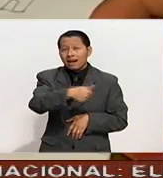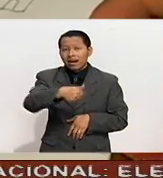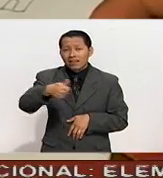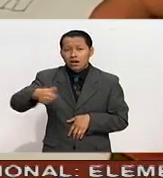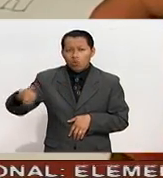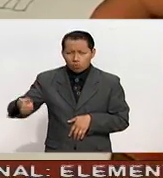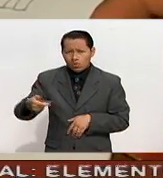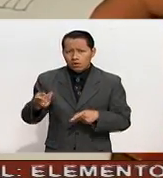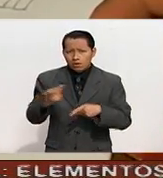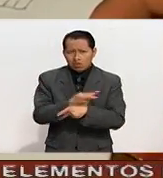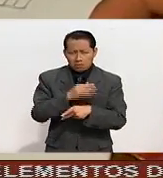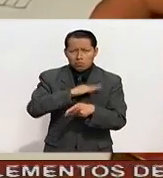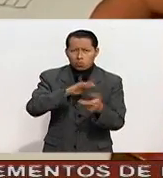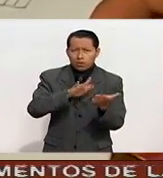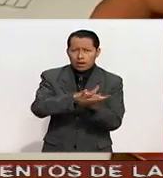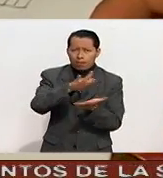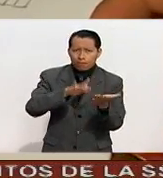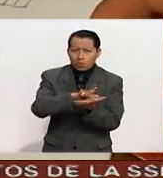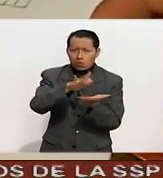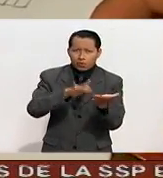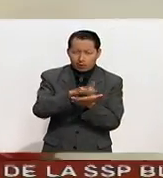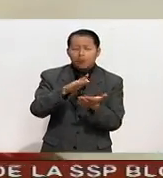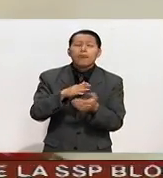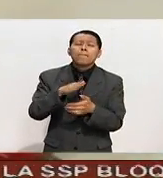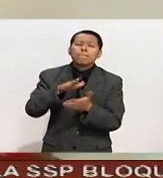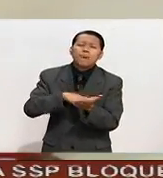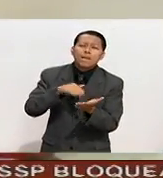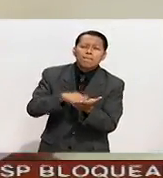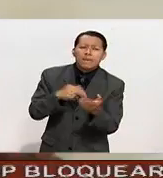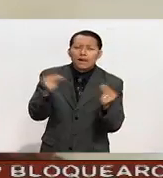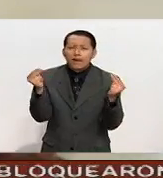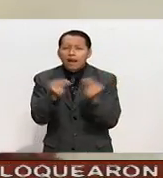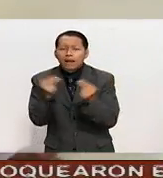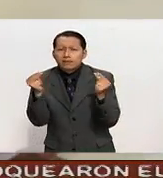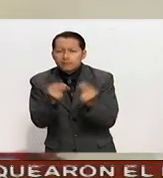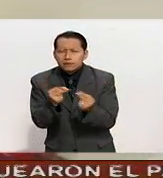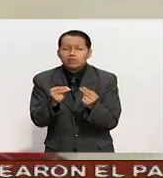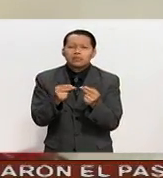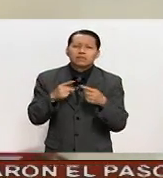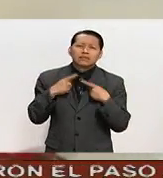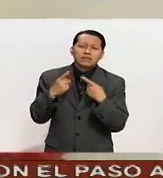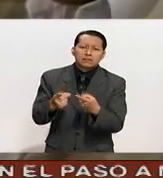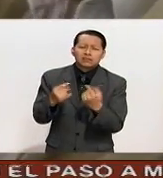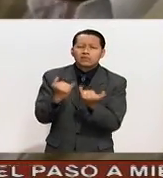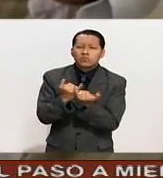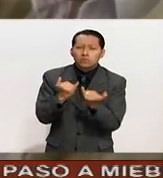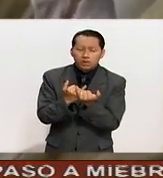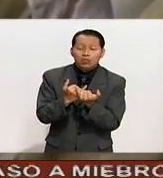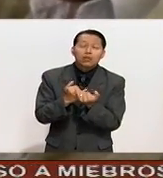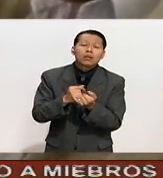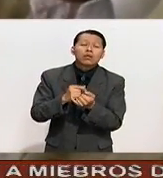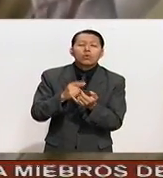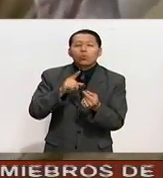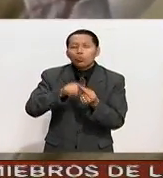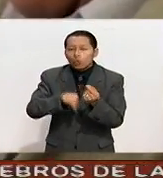les vamos a poder apoyar con qué tipo de documentos necesitan, dónde y cuándo pueden presentar